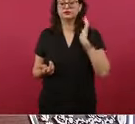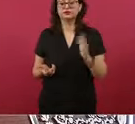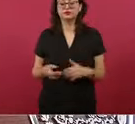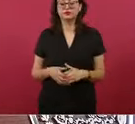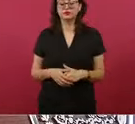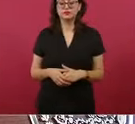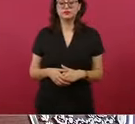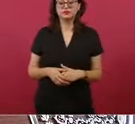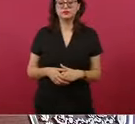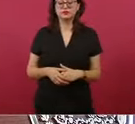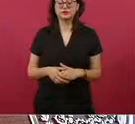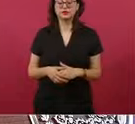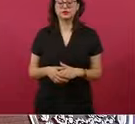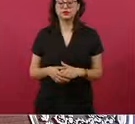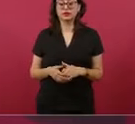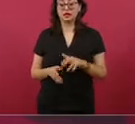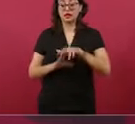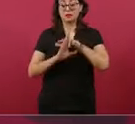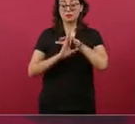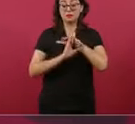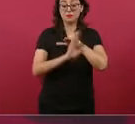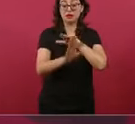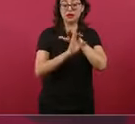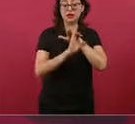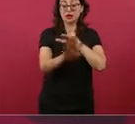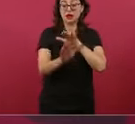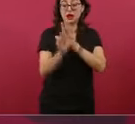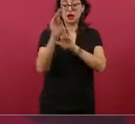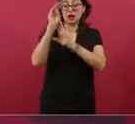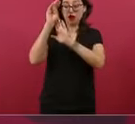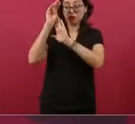fenómeno migratorio se requiere